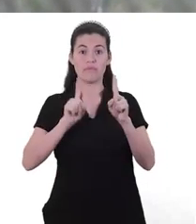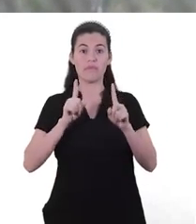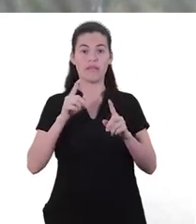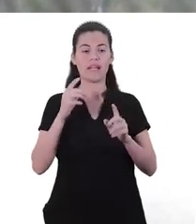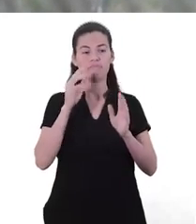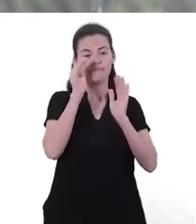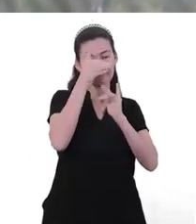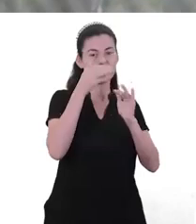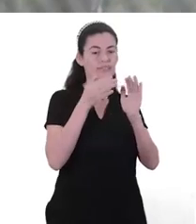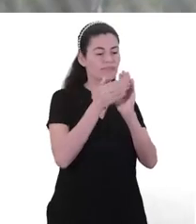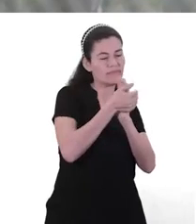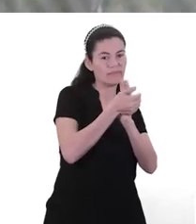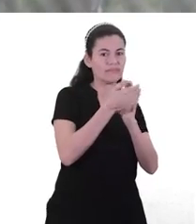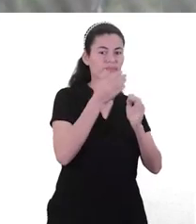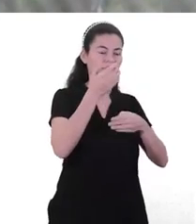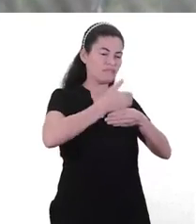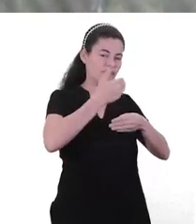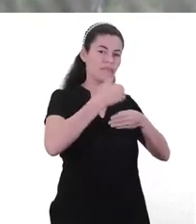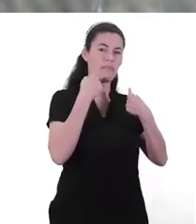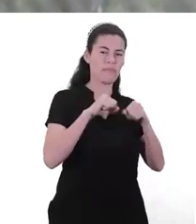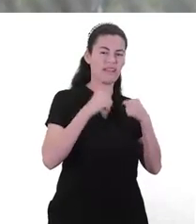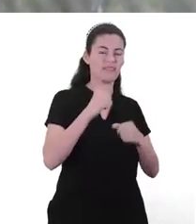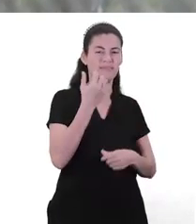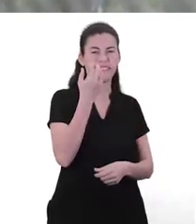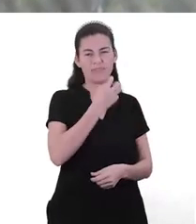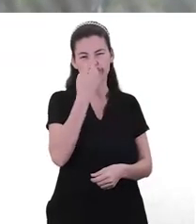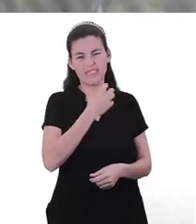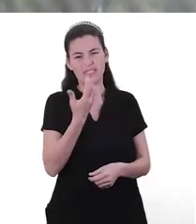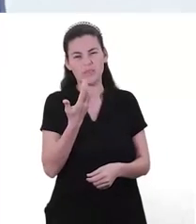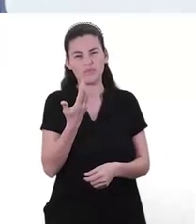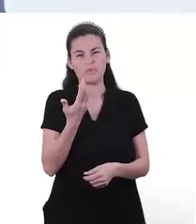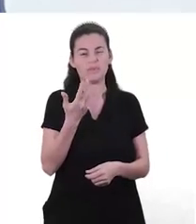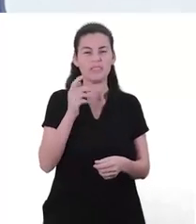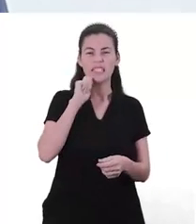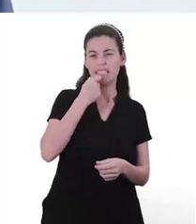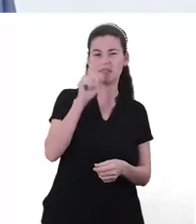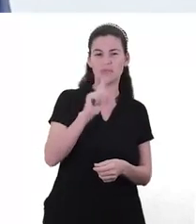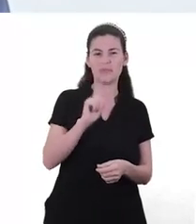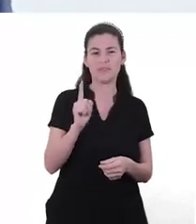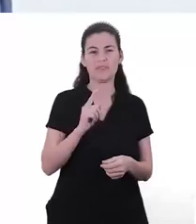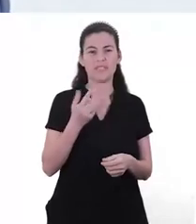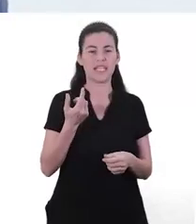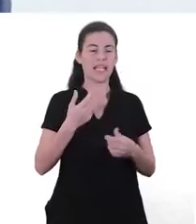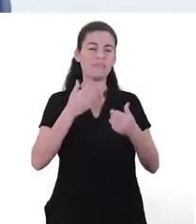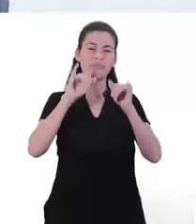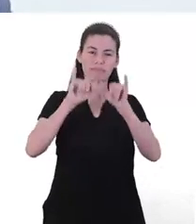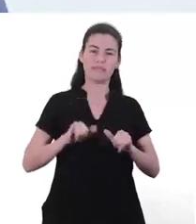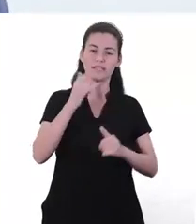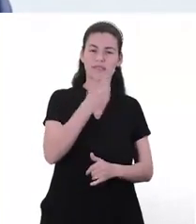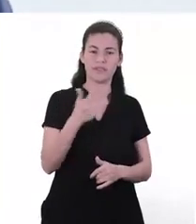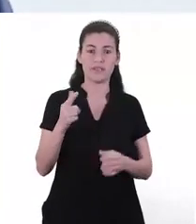algo a escondidas, es muy jodido, es muy ángel. No hay tiempo, nervioso, claro. No tengas cuando podés